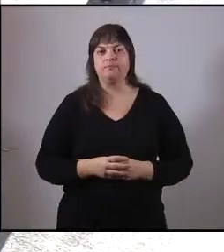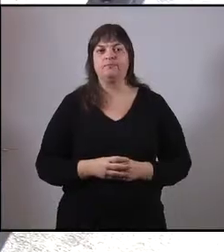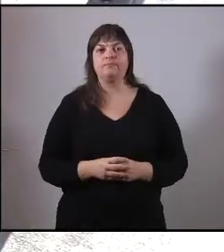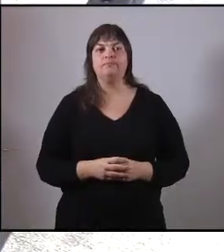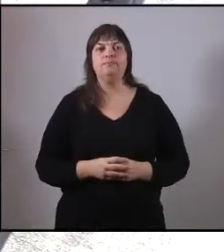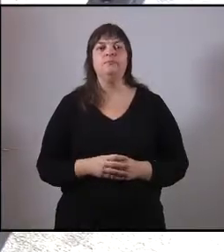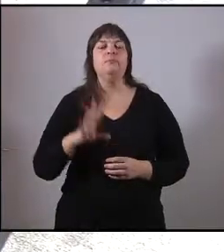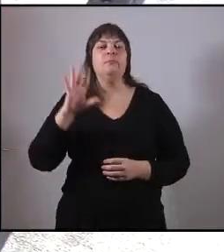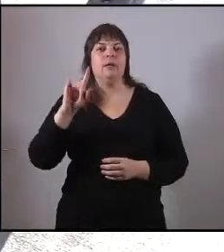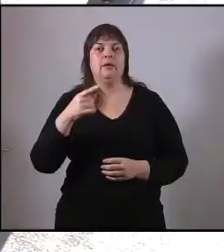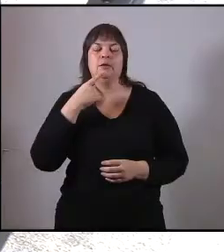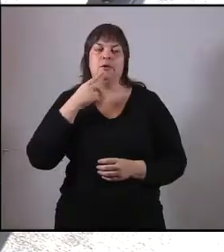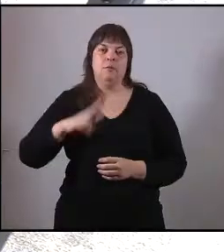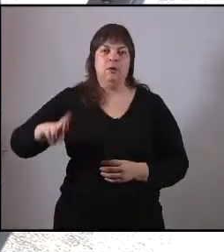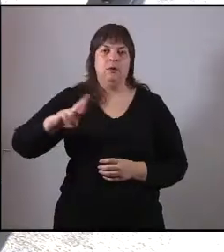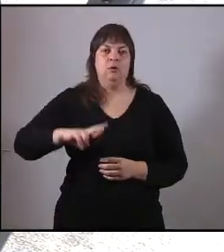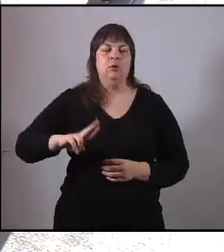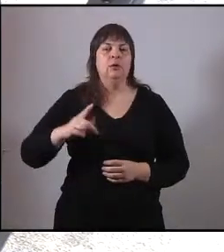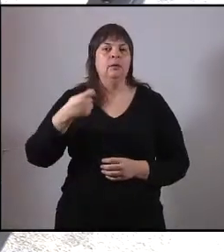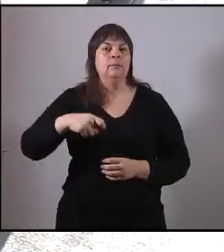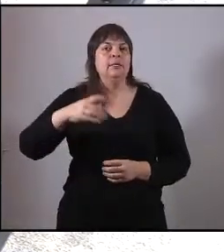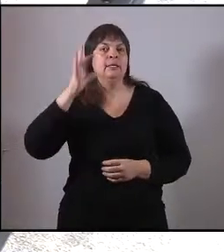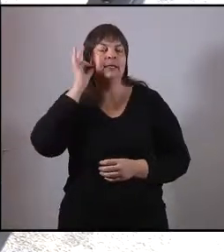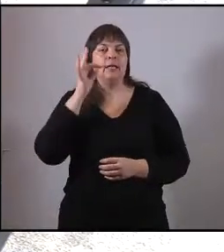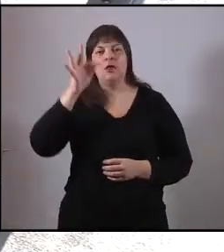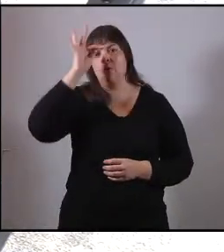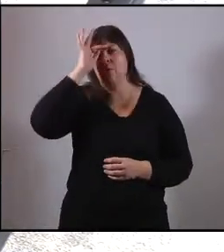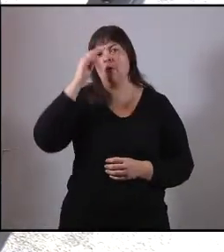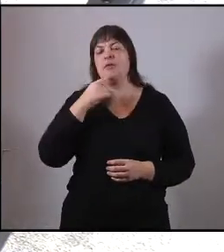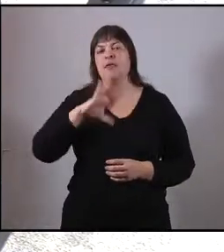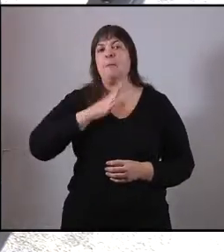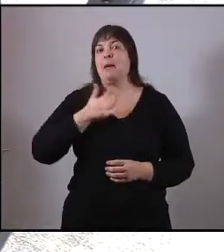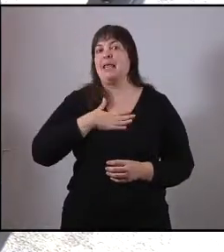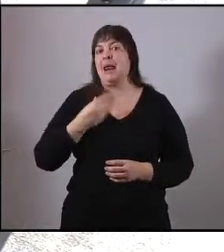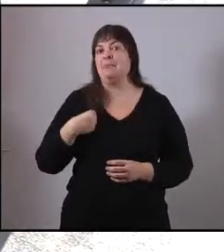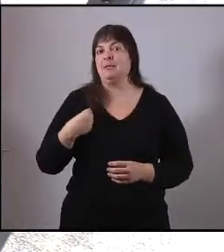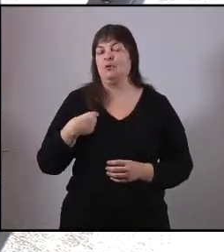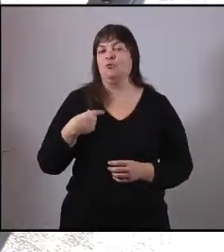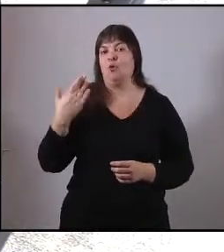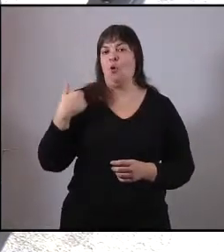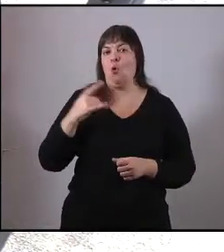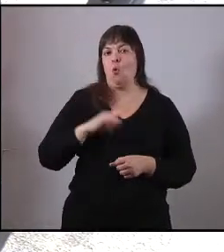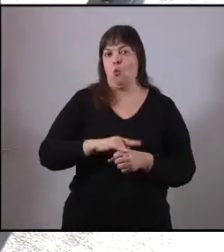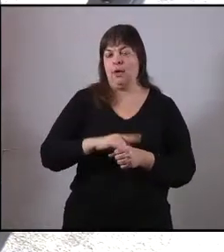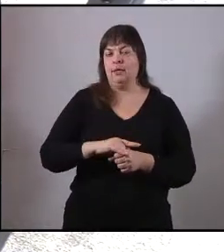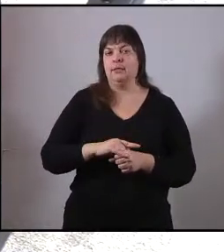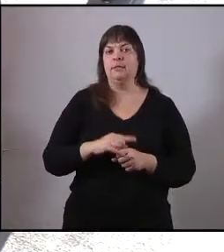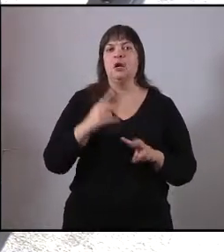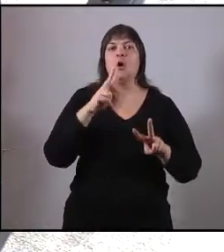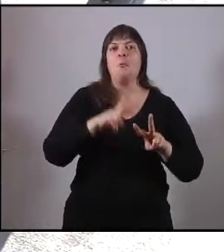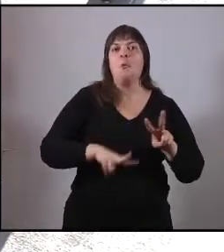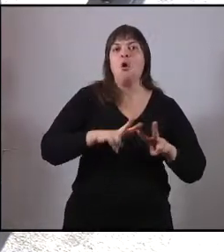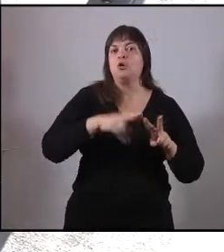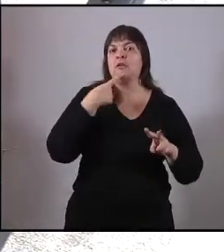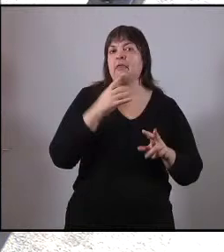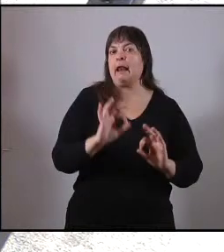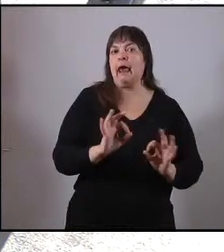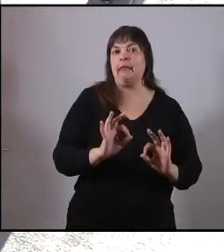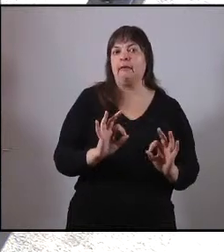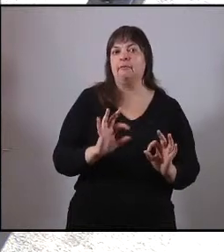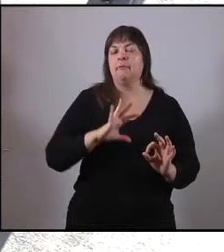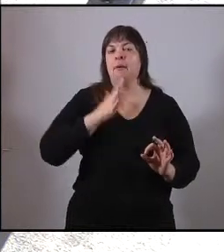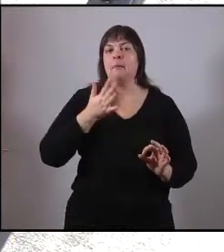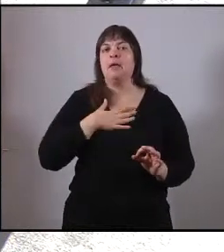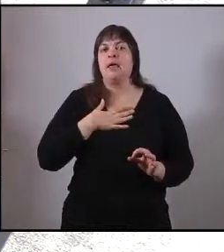Sí, incidiendo un poquito en la pregunta, la presidenta el domingo dijo mañana mismo, eso fue el lunes, según Vox no ha recibido nada. Entonces, mañana es